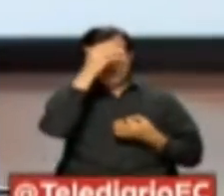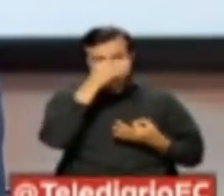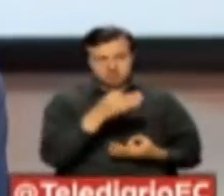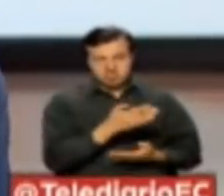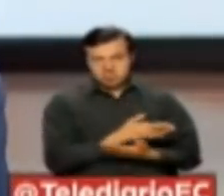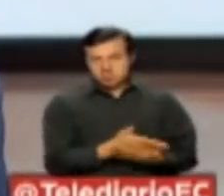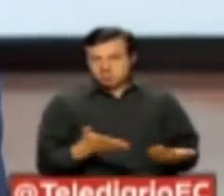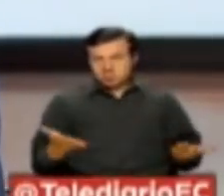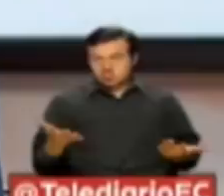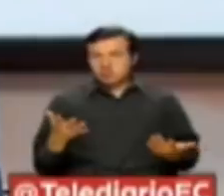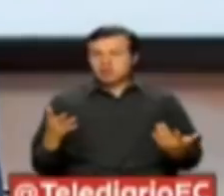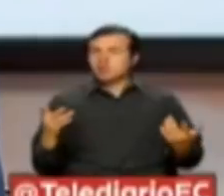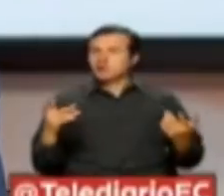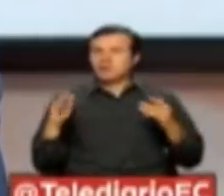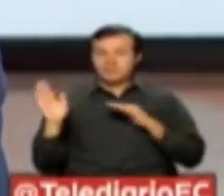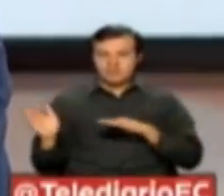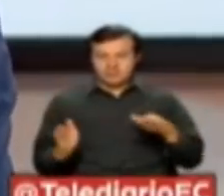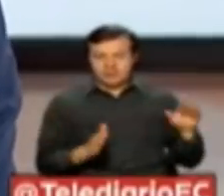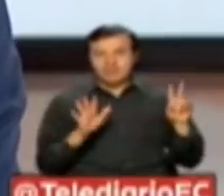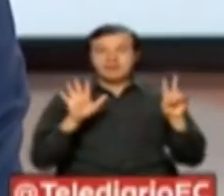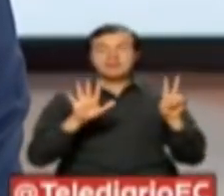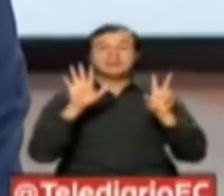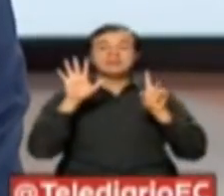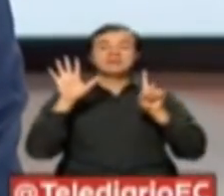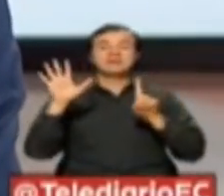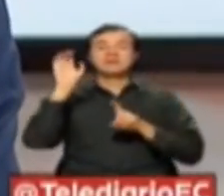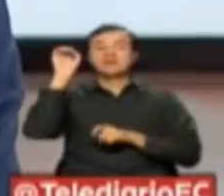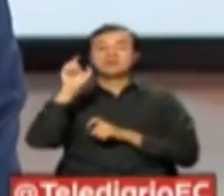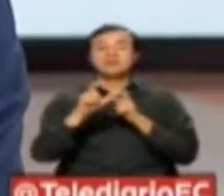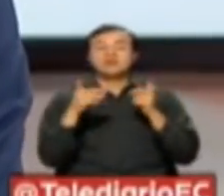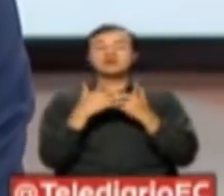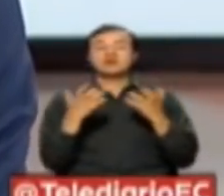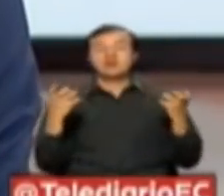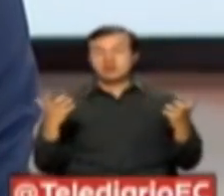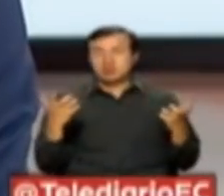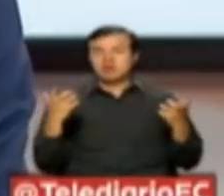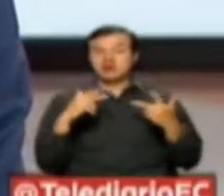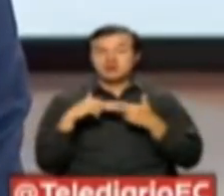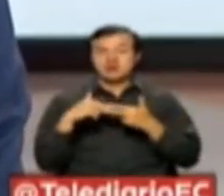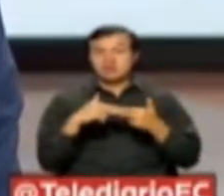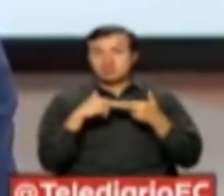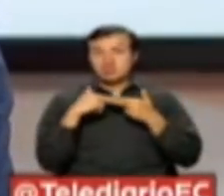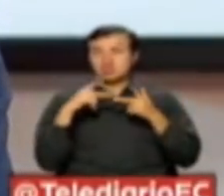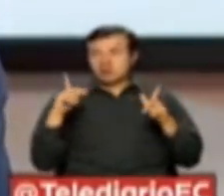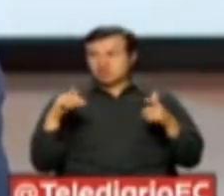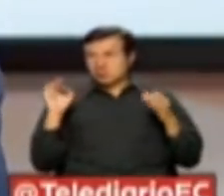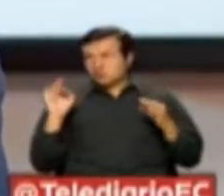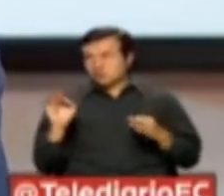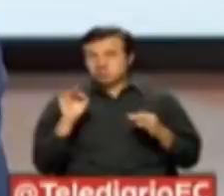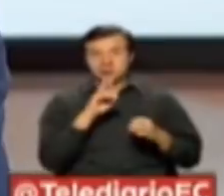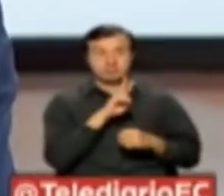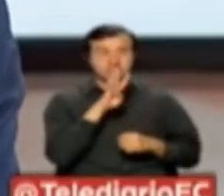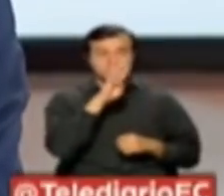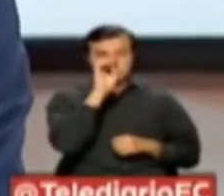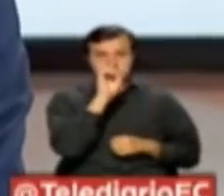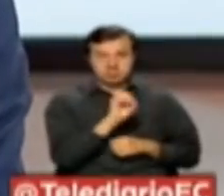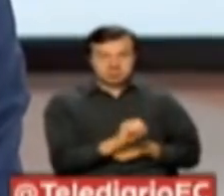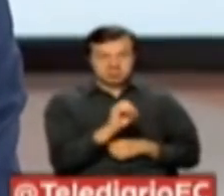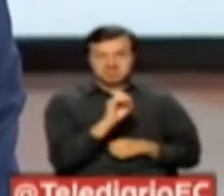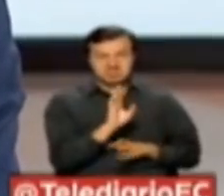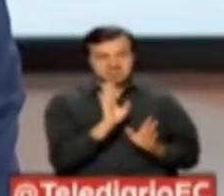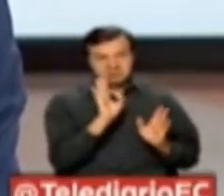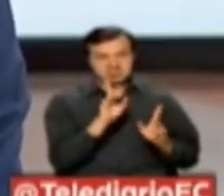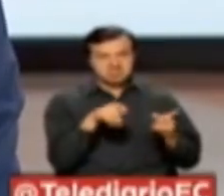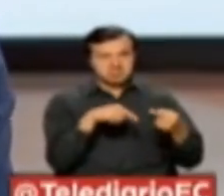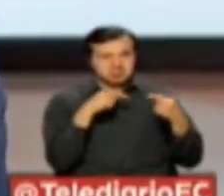formal asimismo el 76 por ciento quiere que tenga una buena relación con lenin moreno y el 24 por ciento que